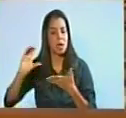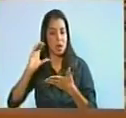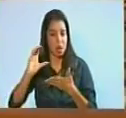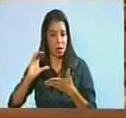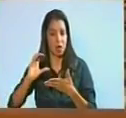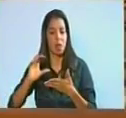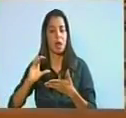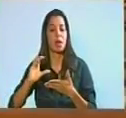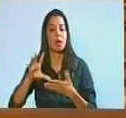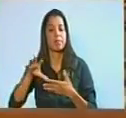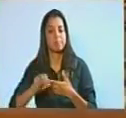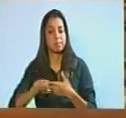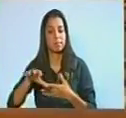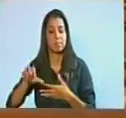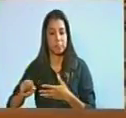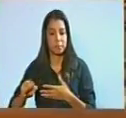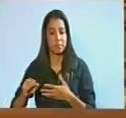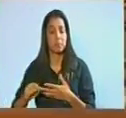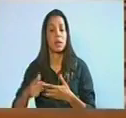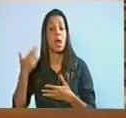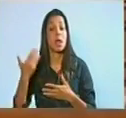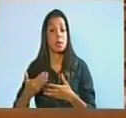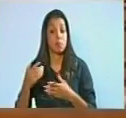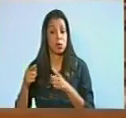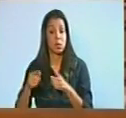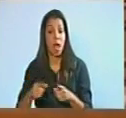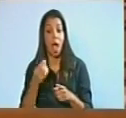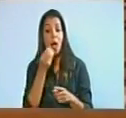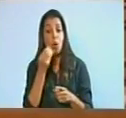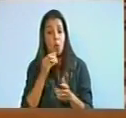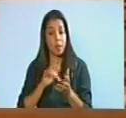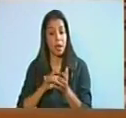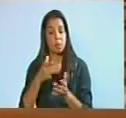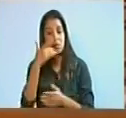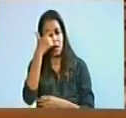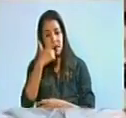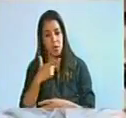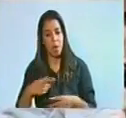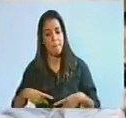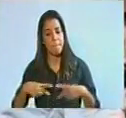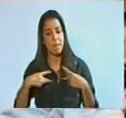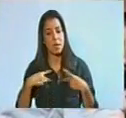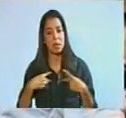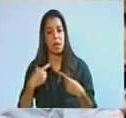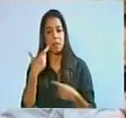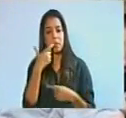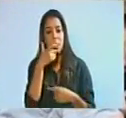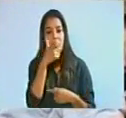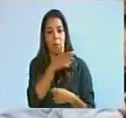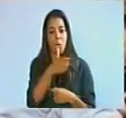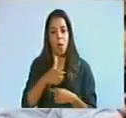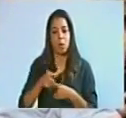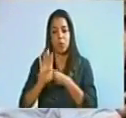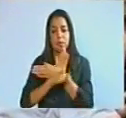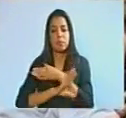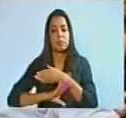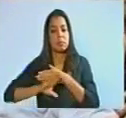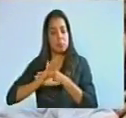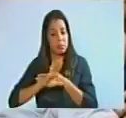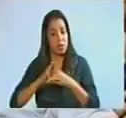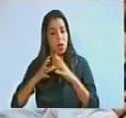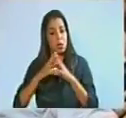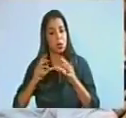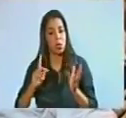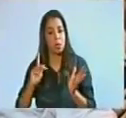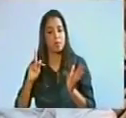los mismos, dado su carácter esencial para la vida, la protección del pueblo y de todos los actores